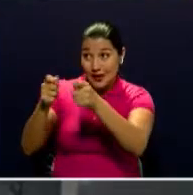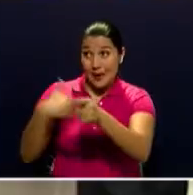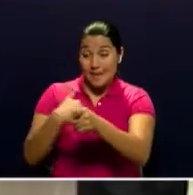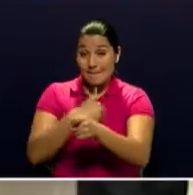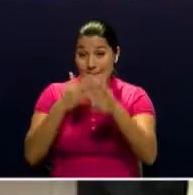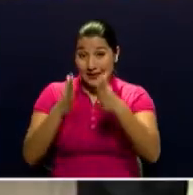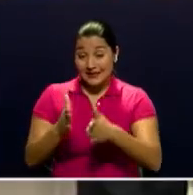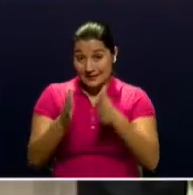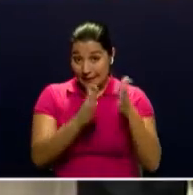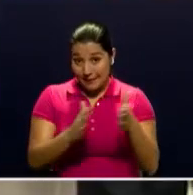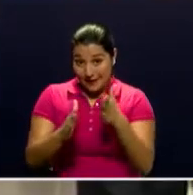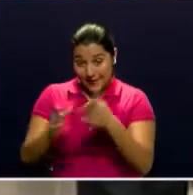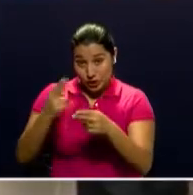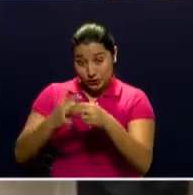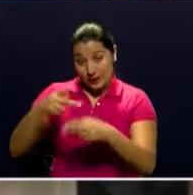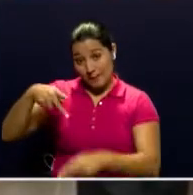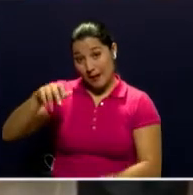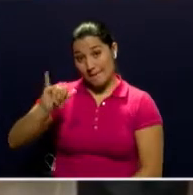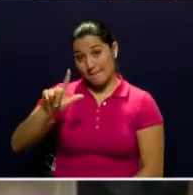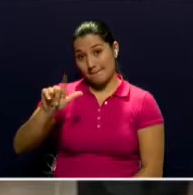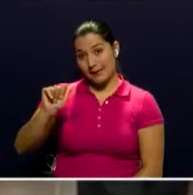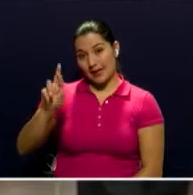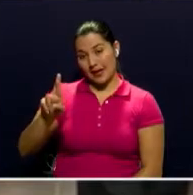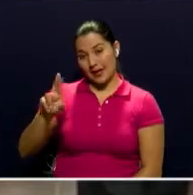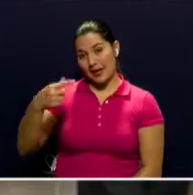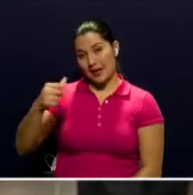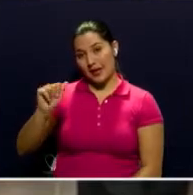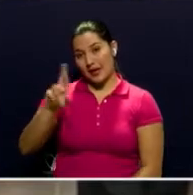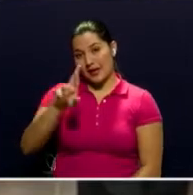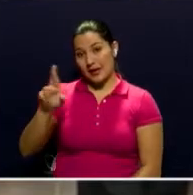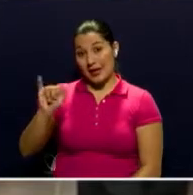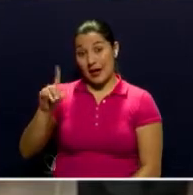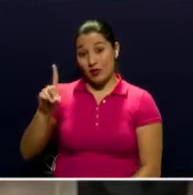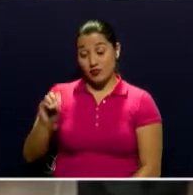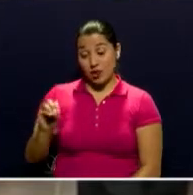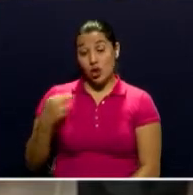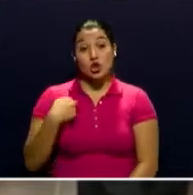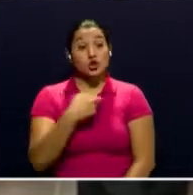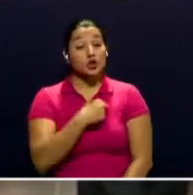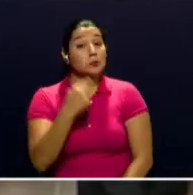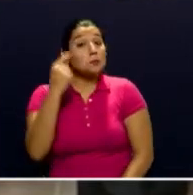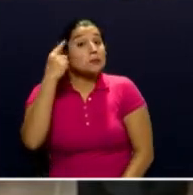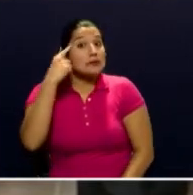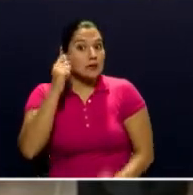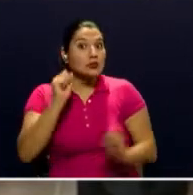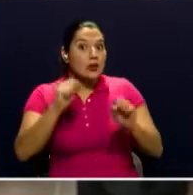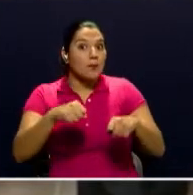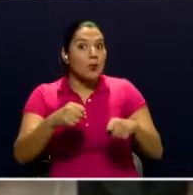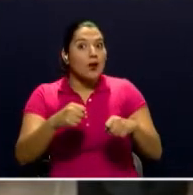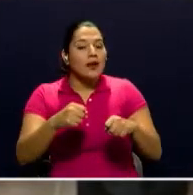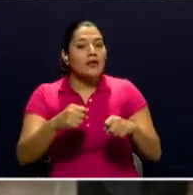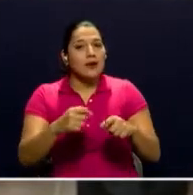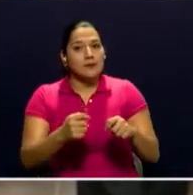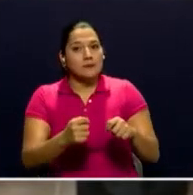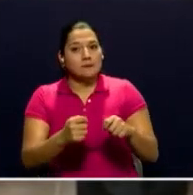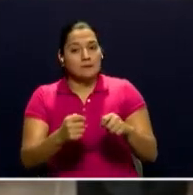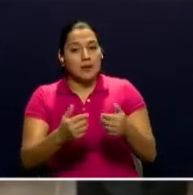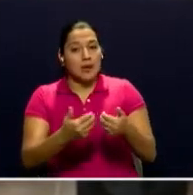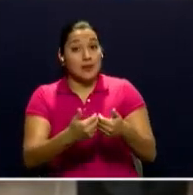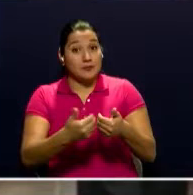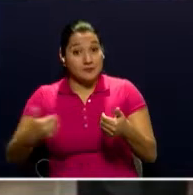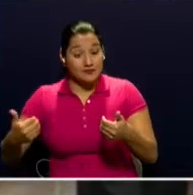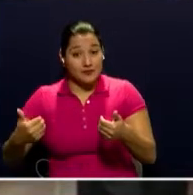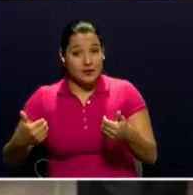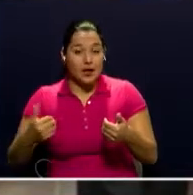Garrido. Nosotros estamos considerando la posibilidad de que se excluya o que no vemos conveniente, por ejemplo, que